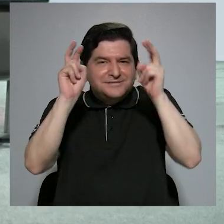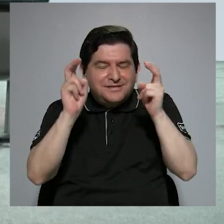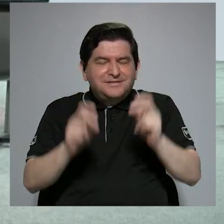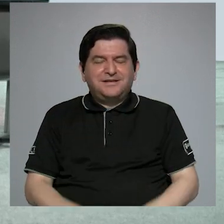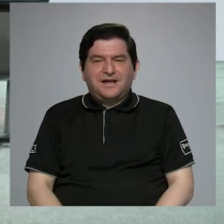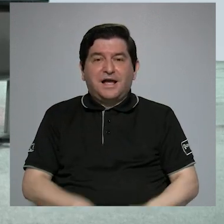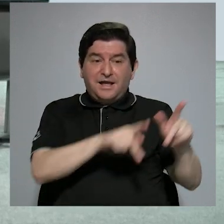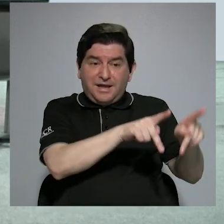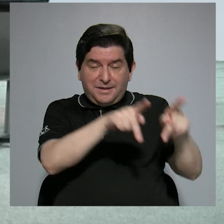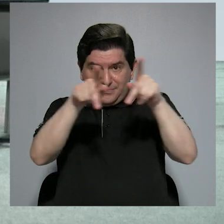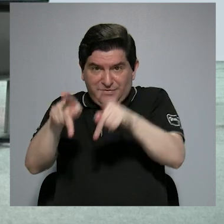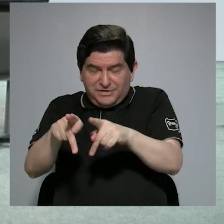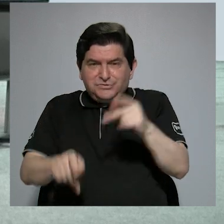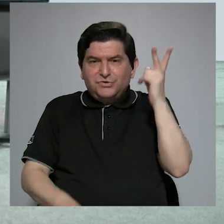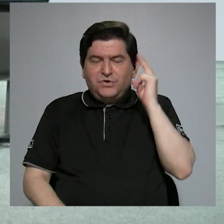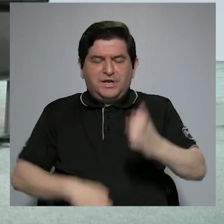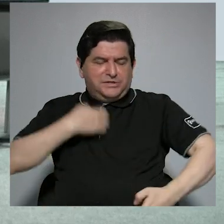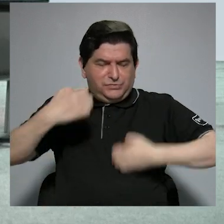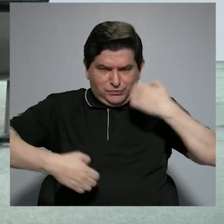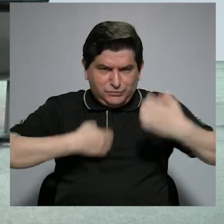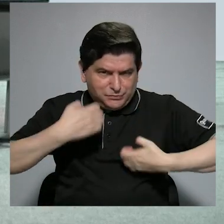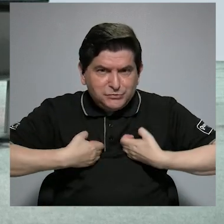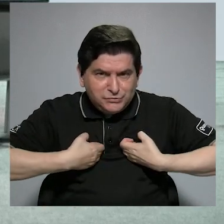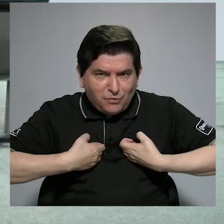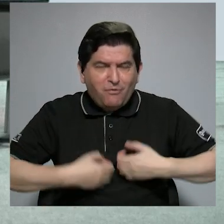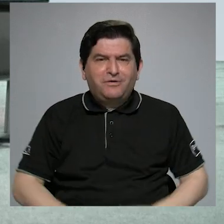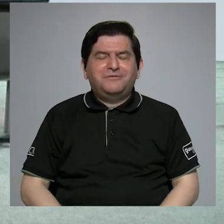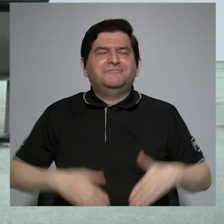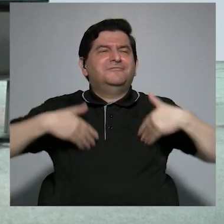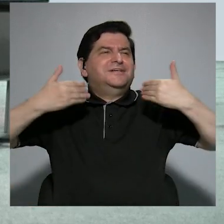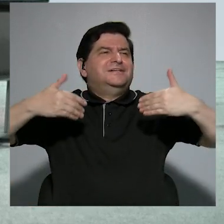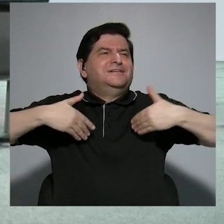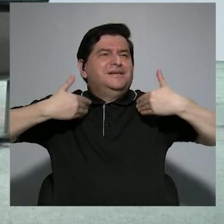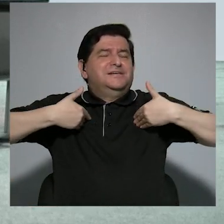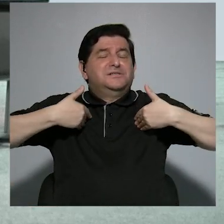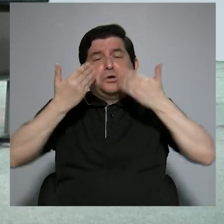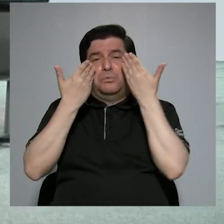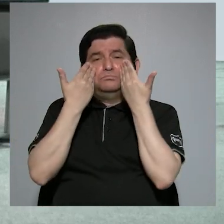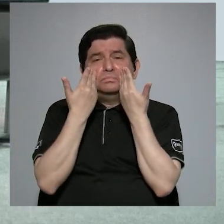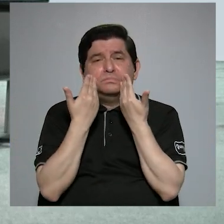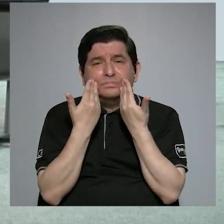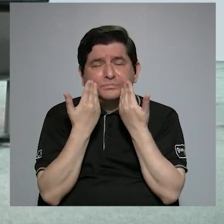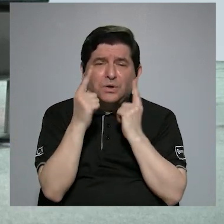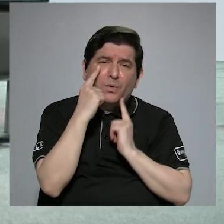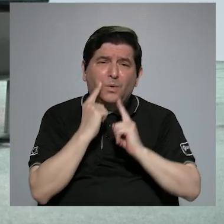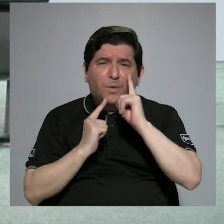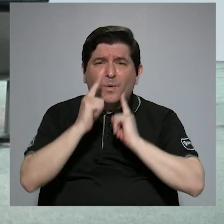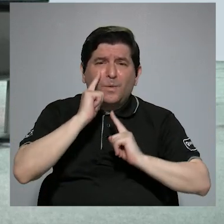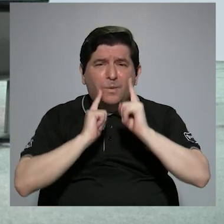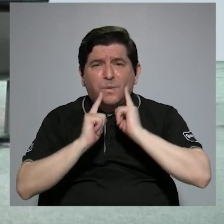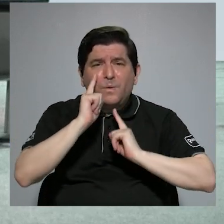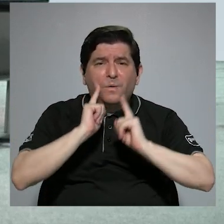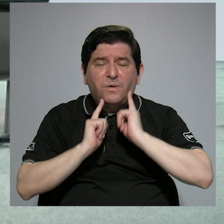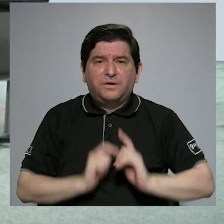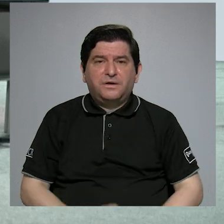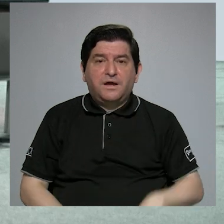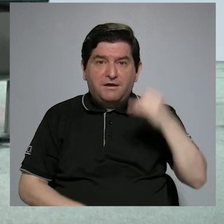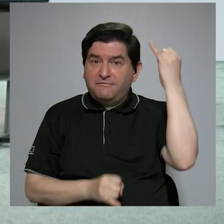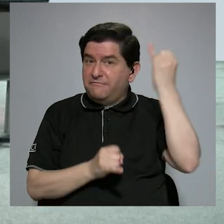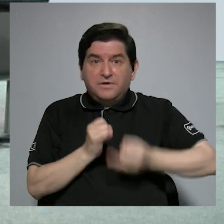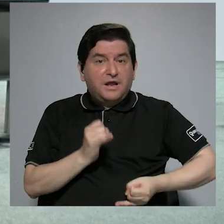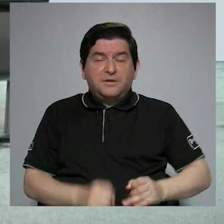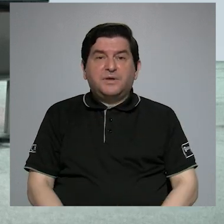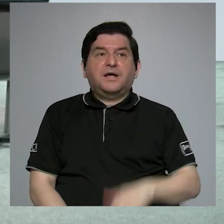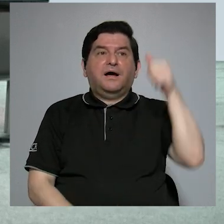podamos escuchar personas que se emocionan, que se alegran, que se entristecen, que lloran, y que al fin y